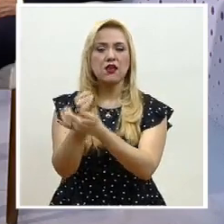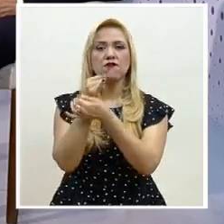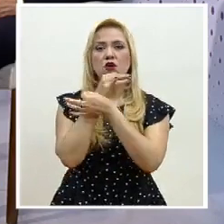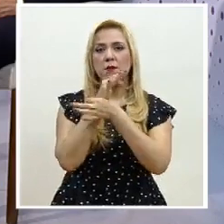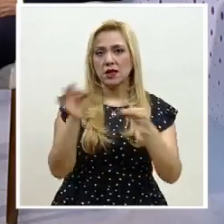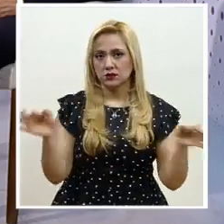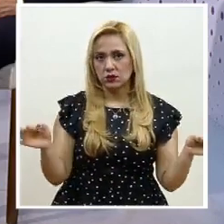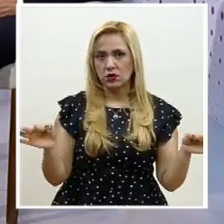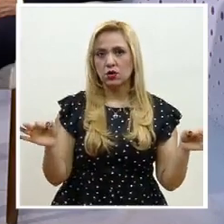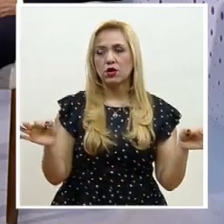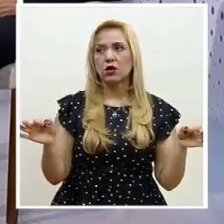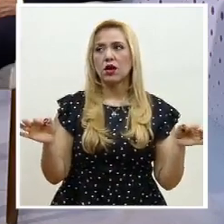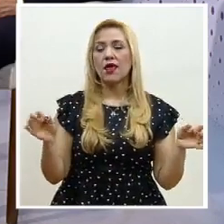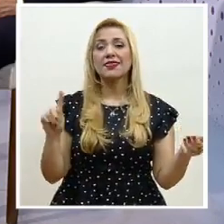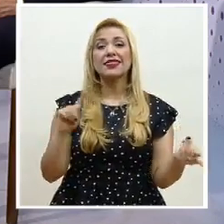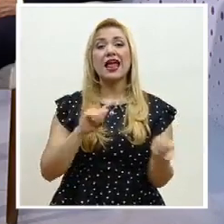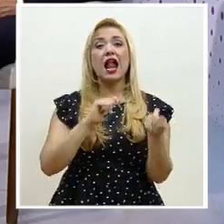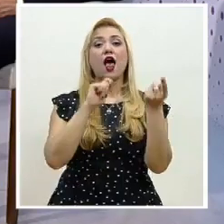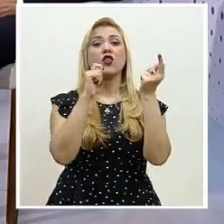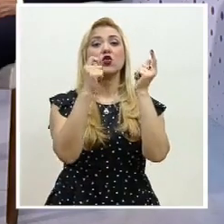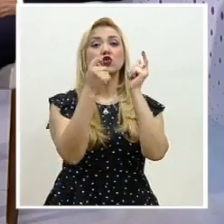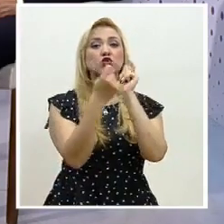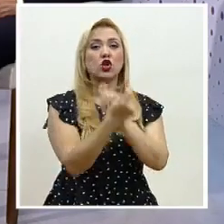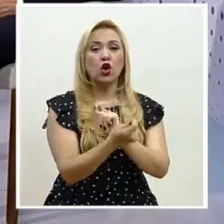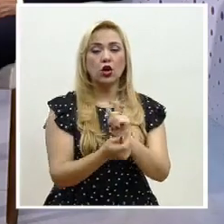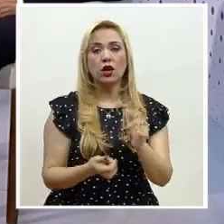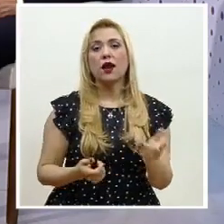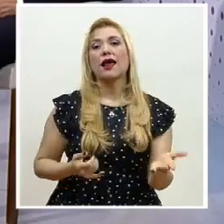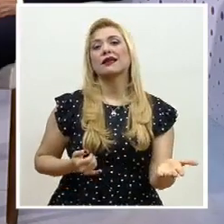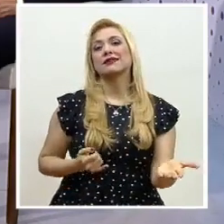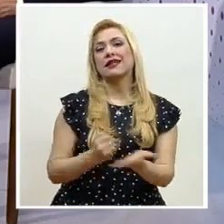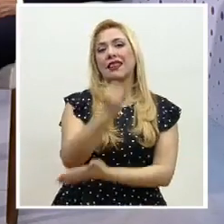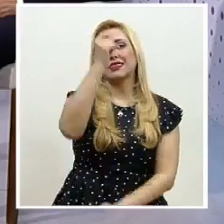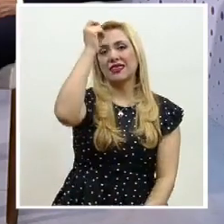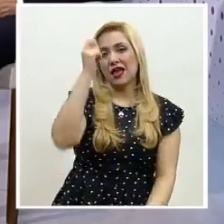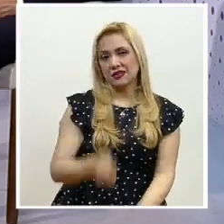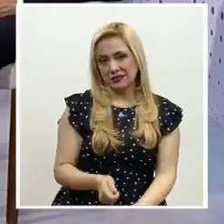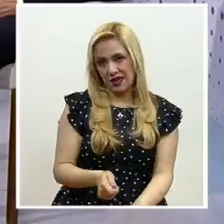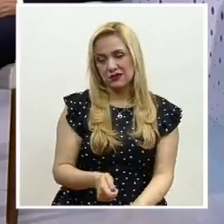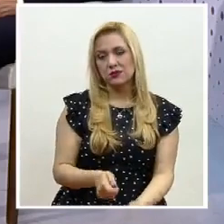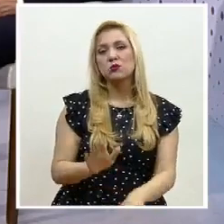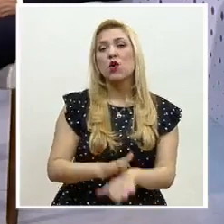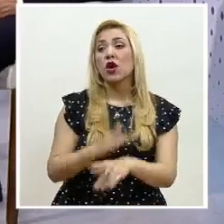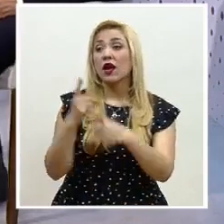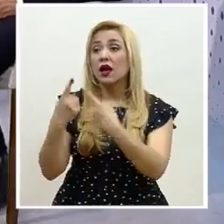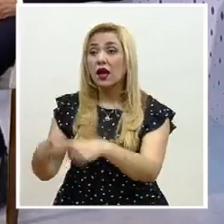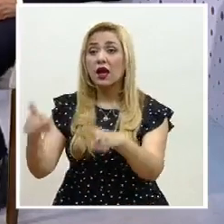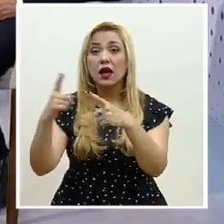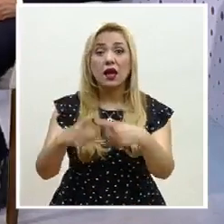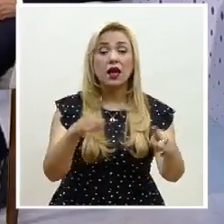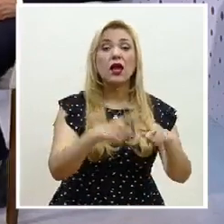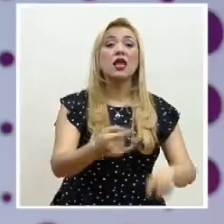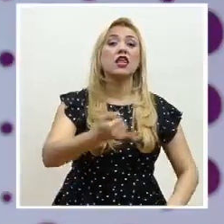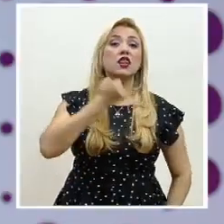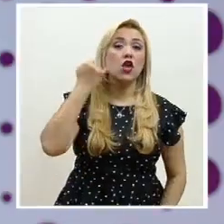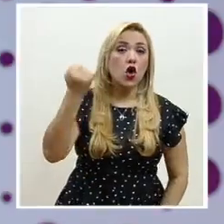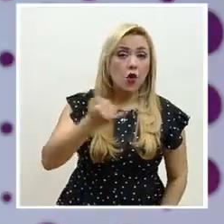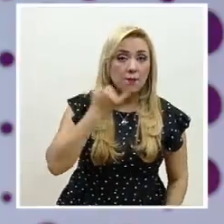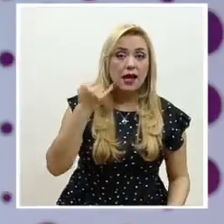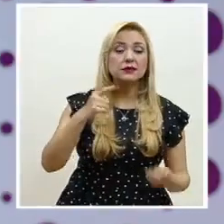información, una traducción de nuestras sentencias a entender esta pluriculturalidad de todos los